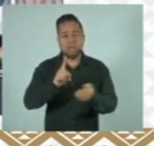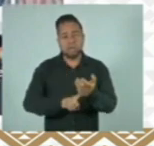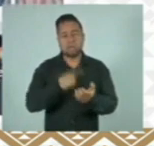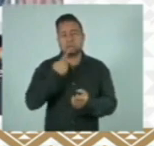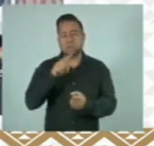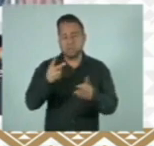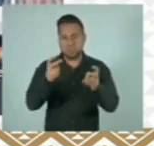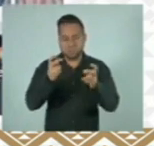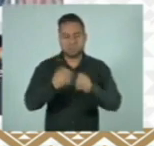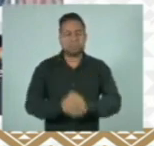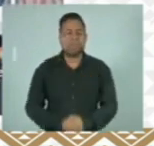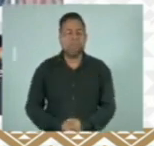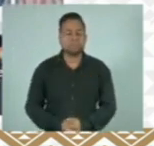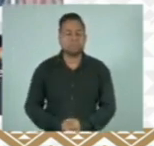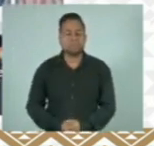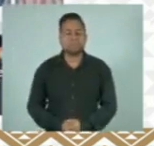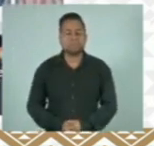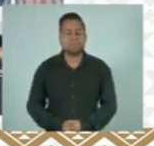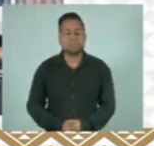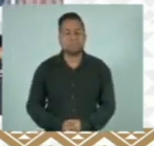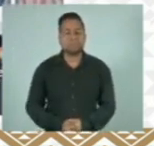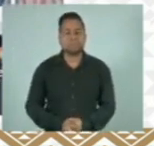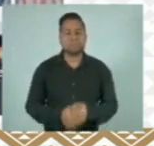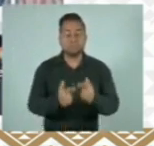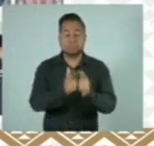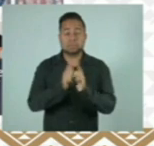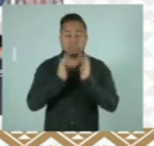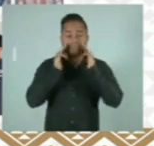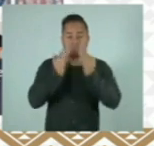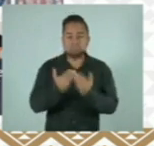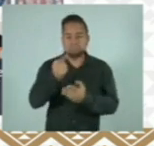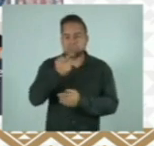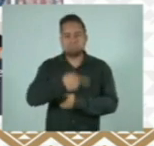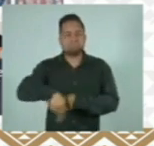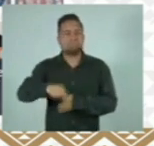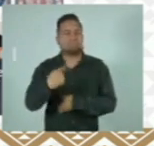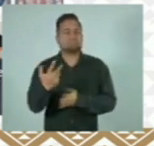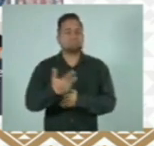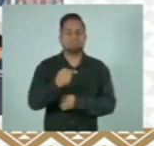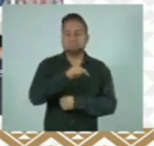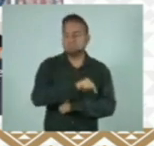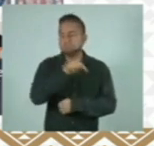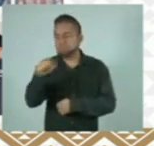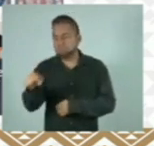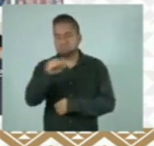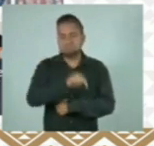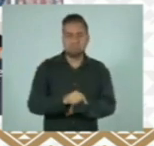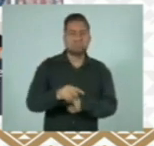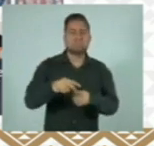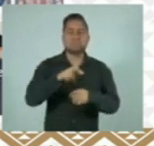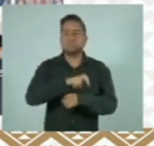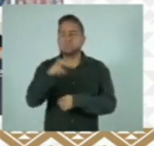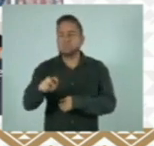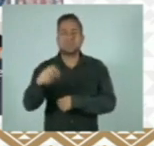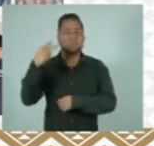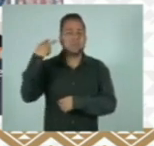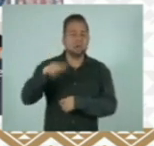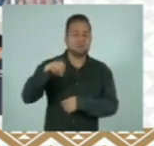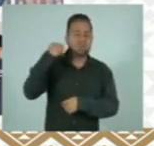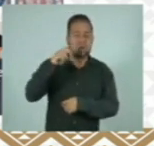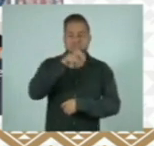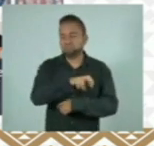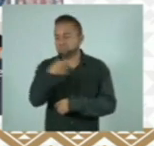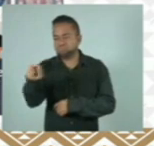robo. Esta célula también se dedicaba a lo que es a brincar del lado de Veracruz, del lado de Oaxaca. Veracruz,